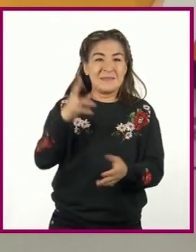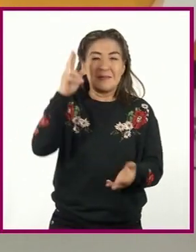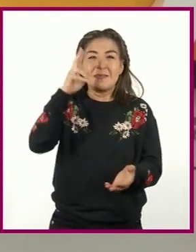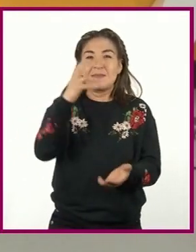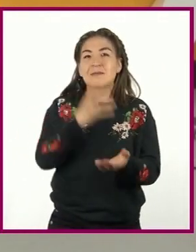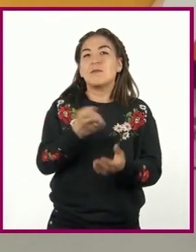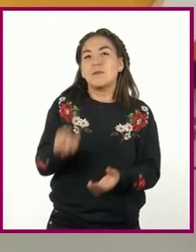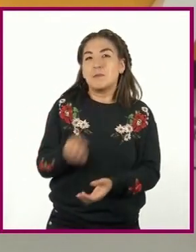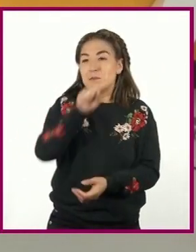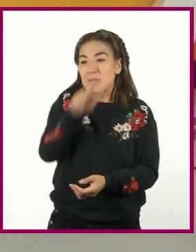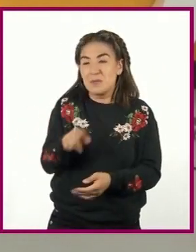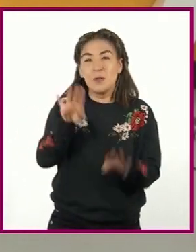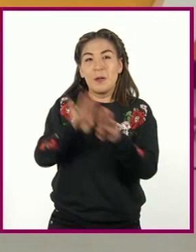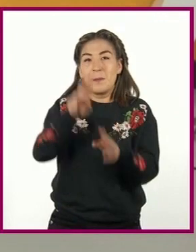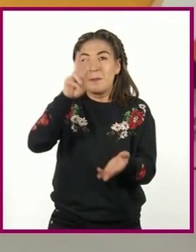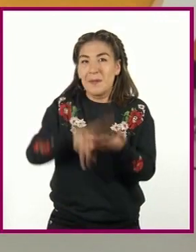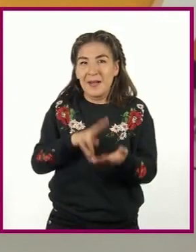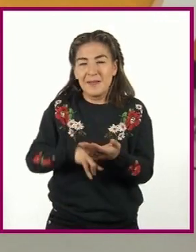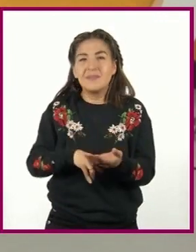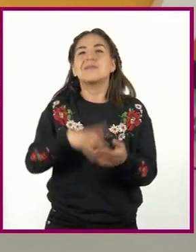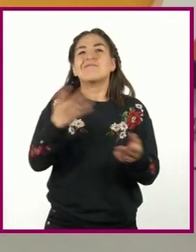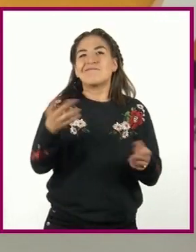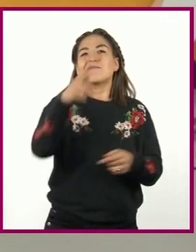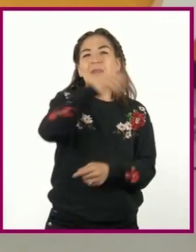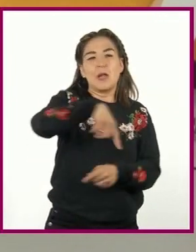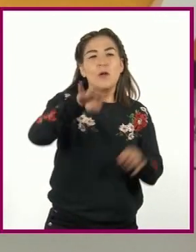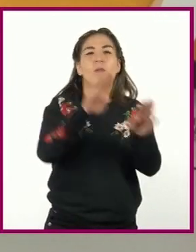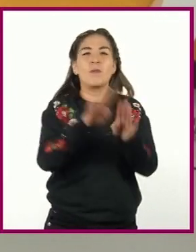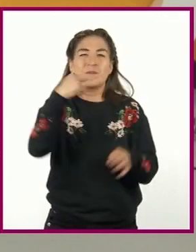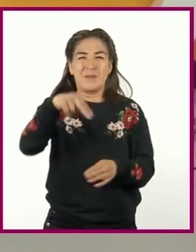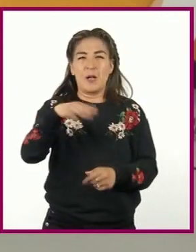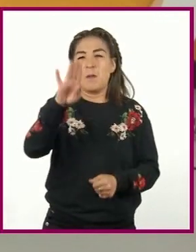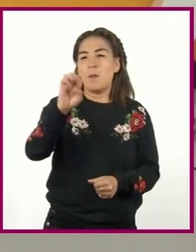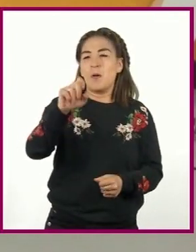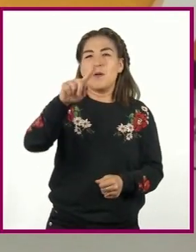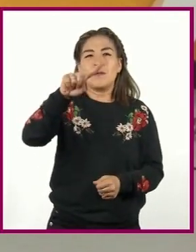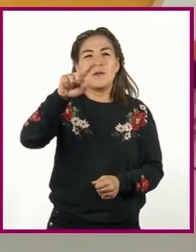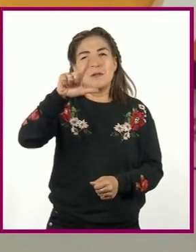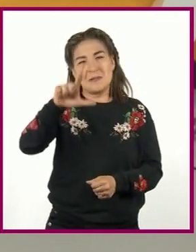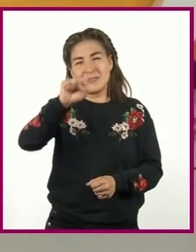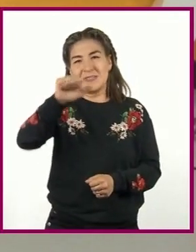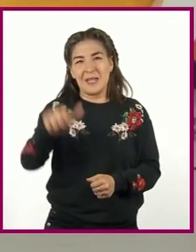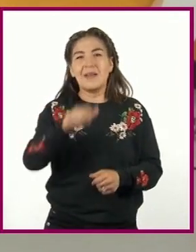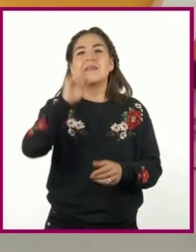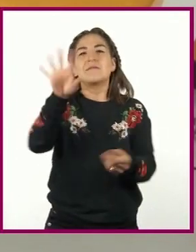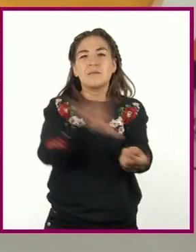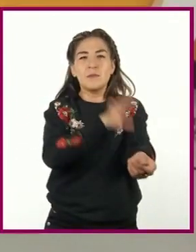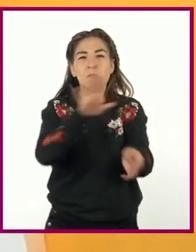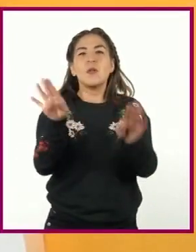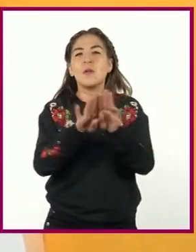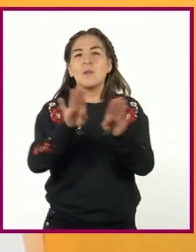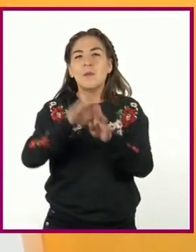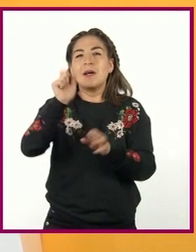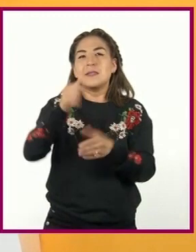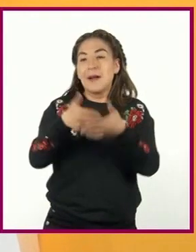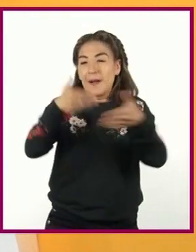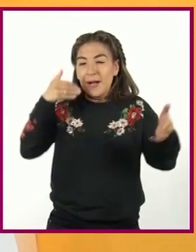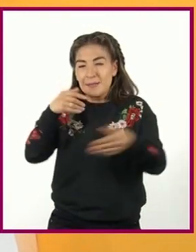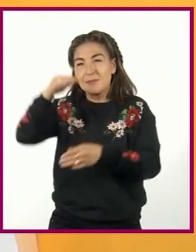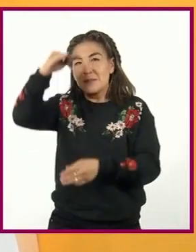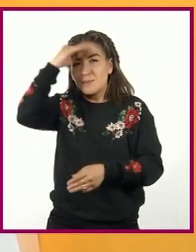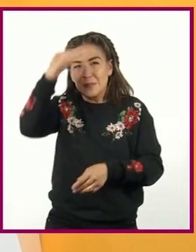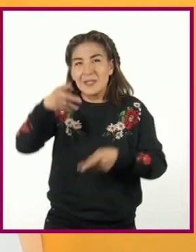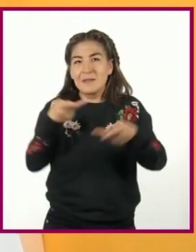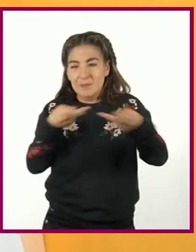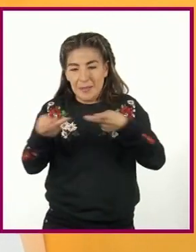se demanda. Esto requiere de una bolsa eléctrica que hace predicciones de la demanda eléctrica